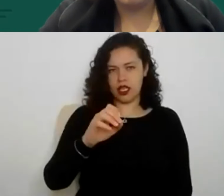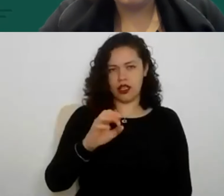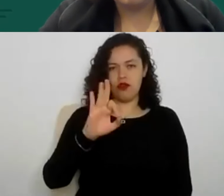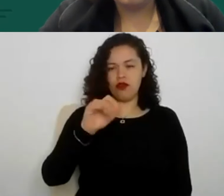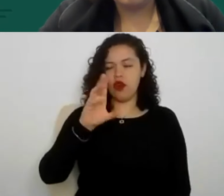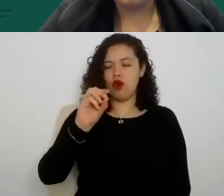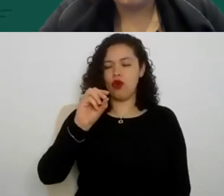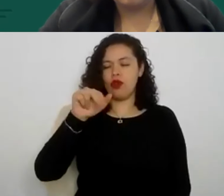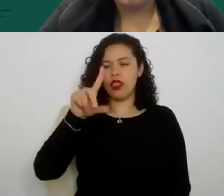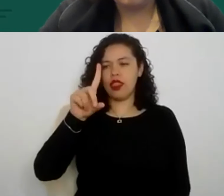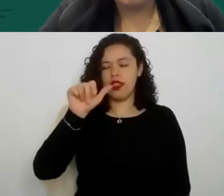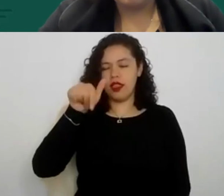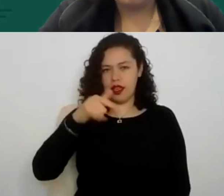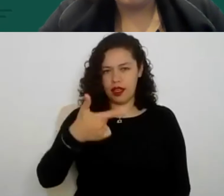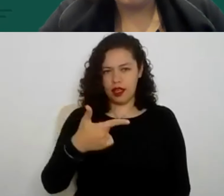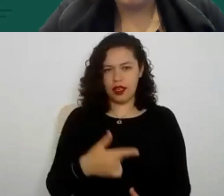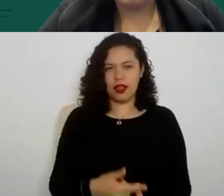En cuestión de comunicación.